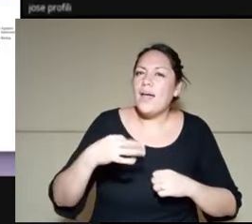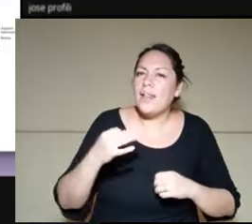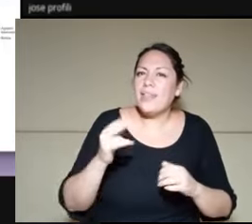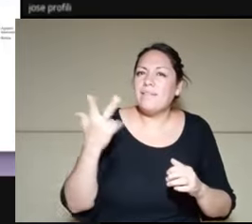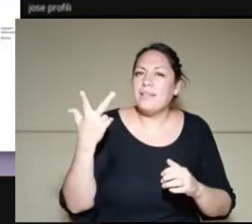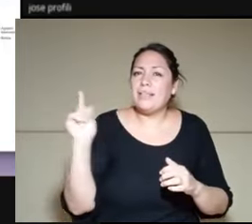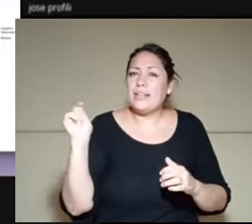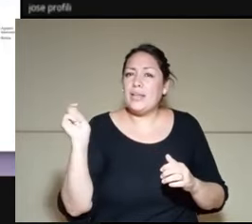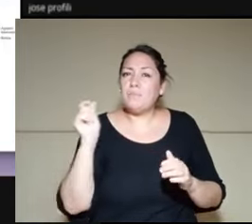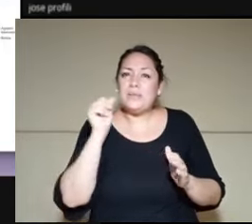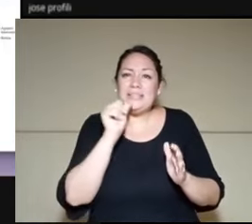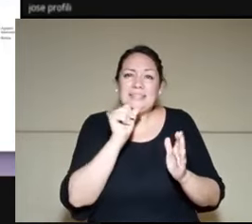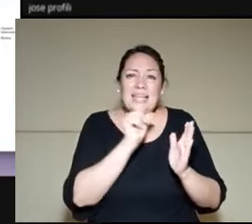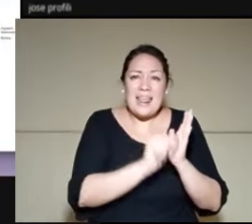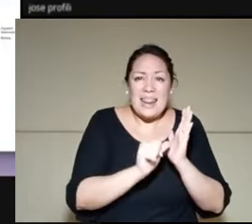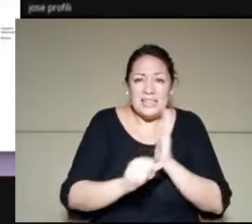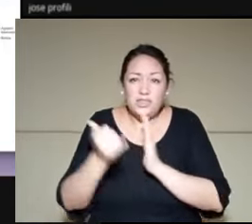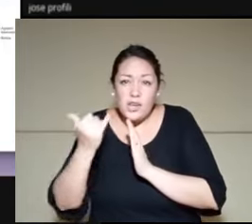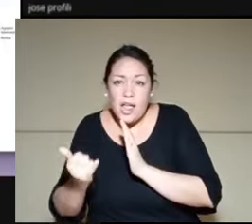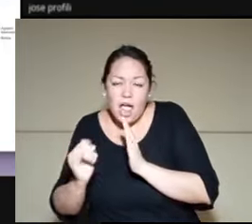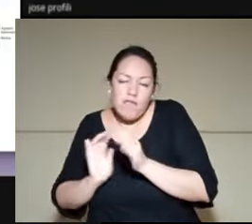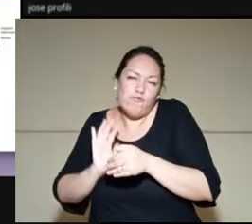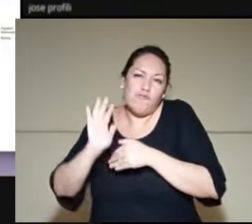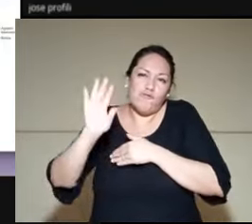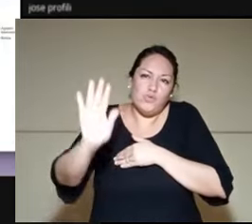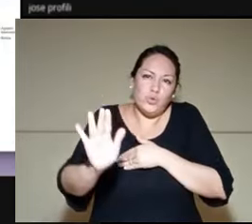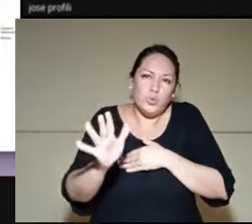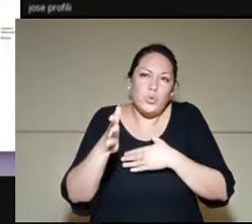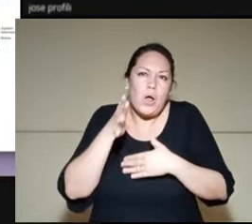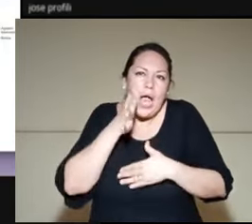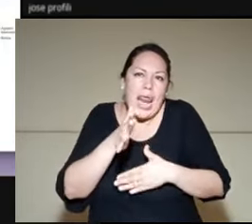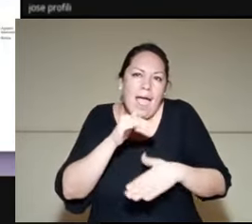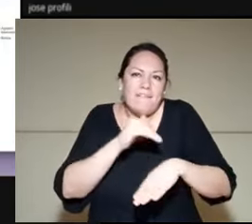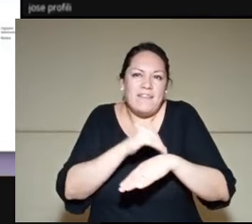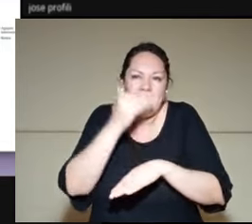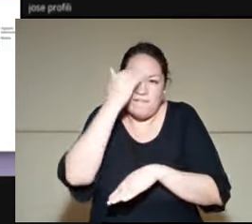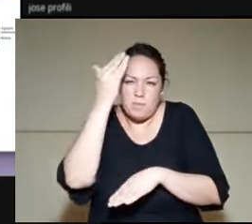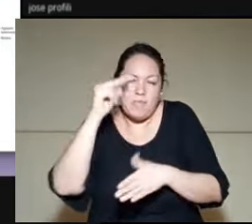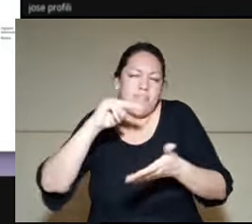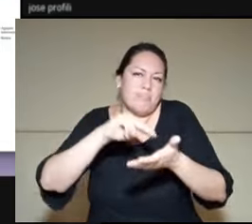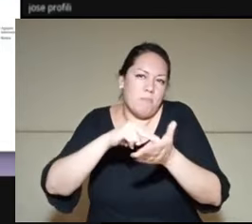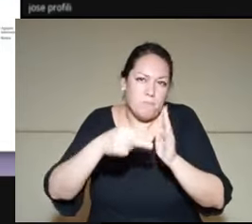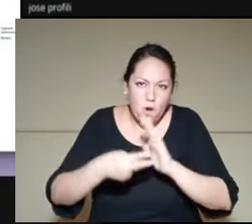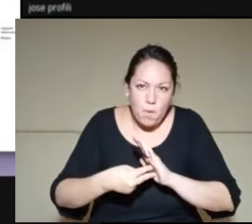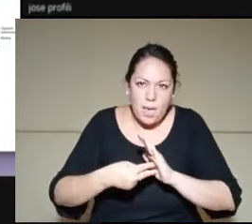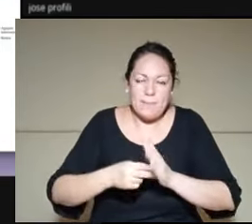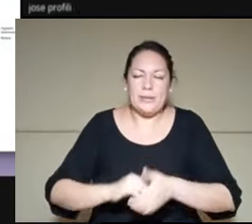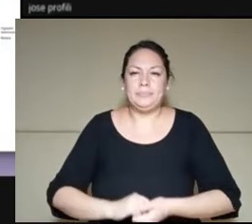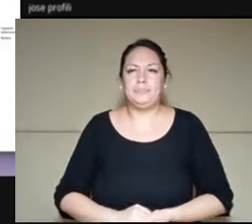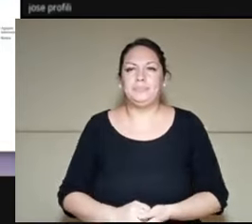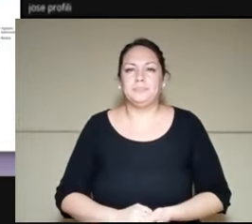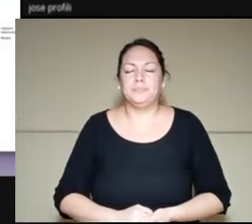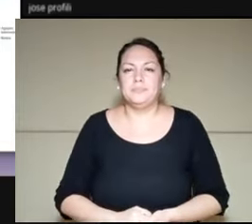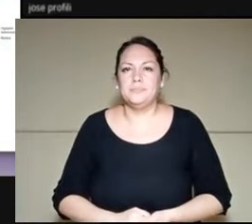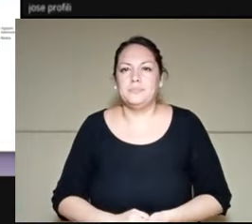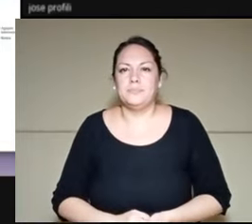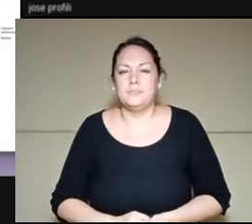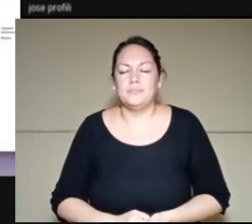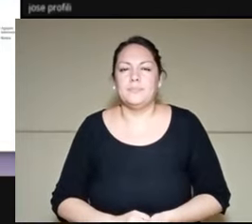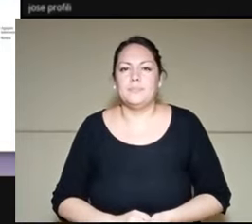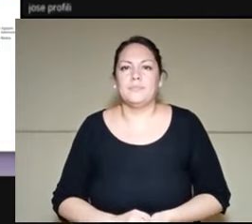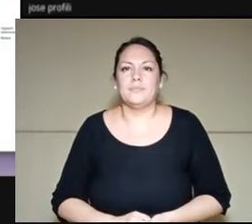primer trimestre que se llama, van a ocasionar severas lesiones en el sistema nervioso y por lo